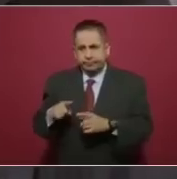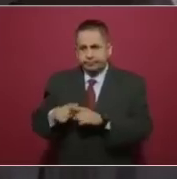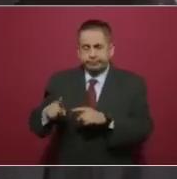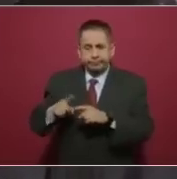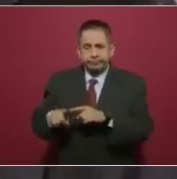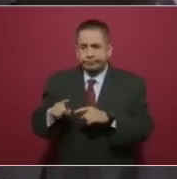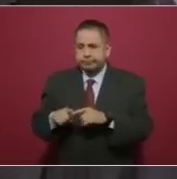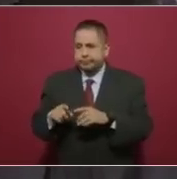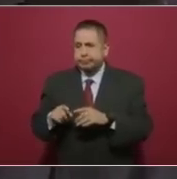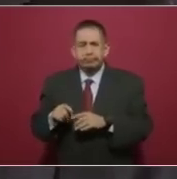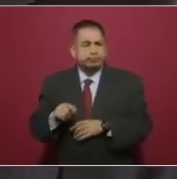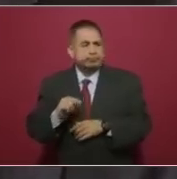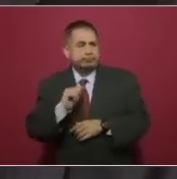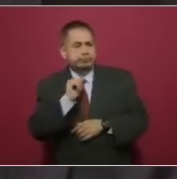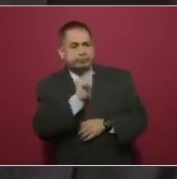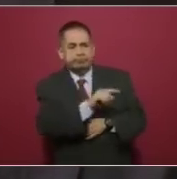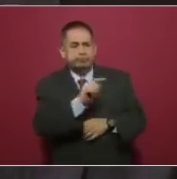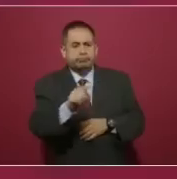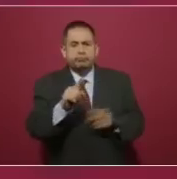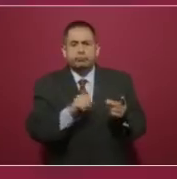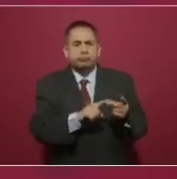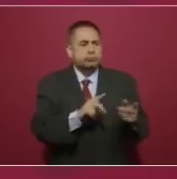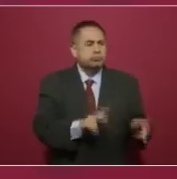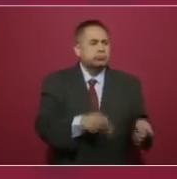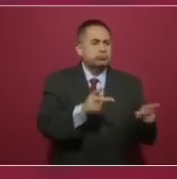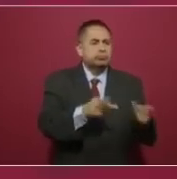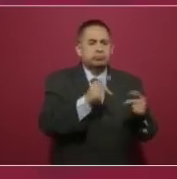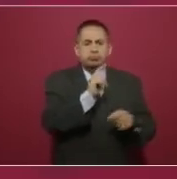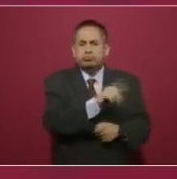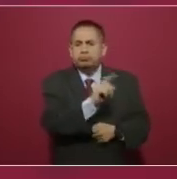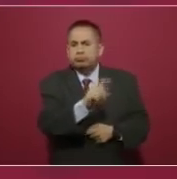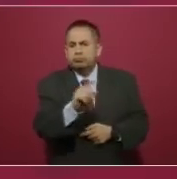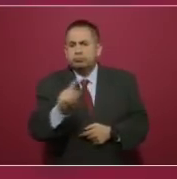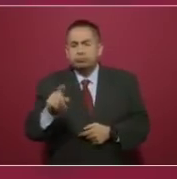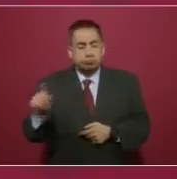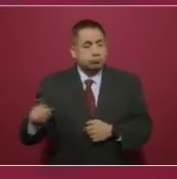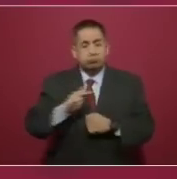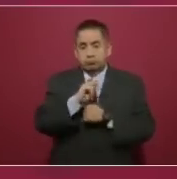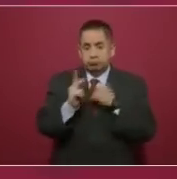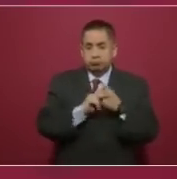estaciones de venta en el país,